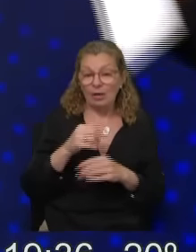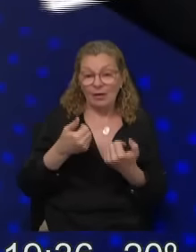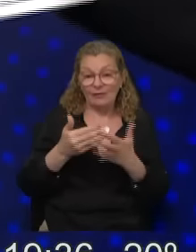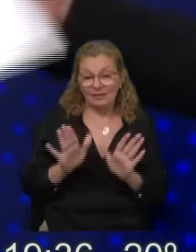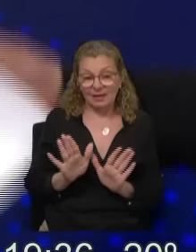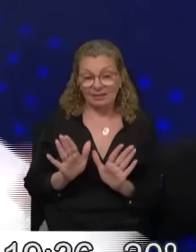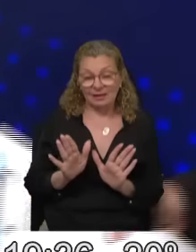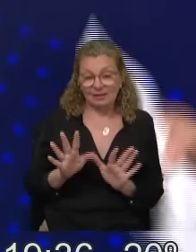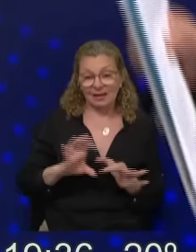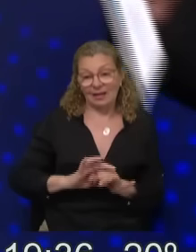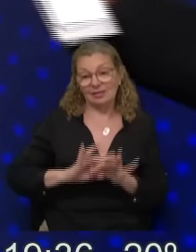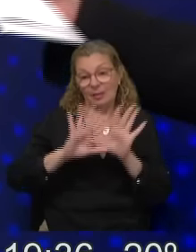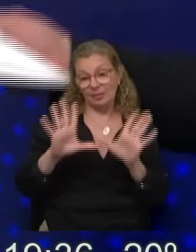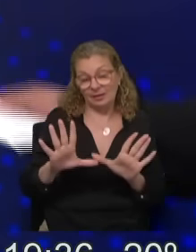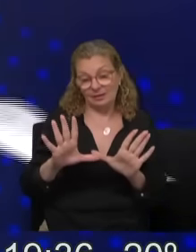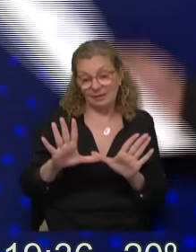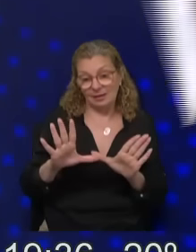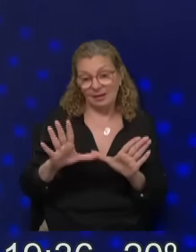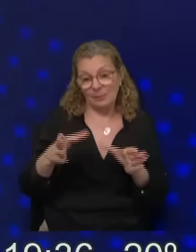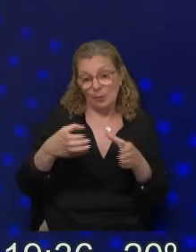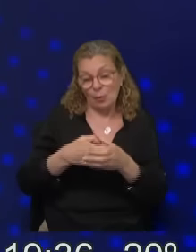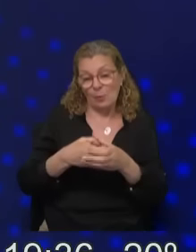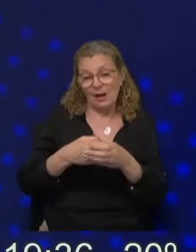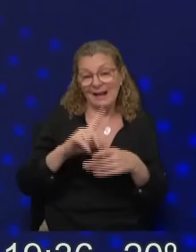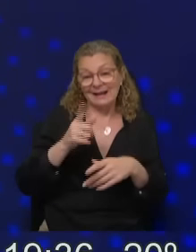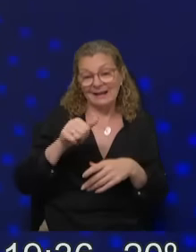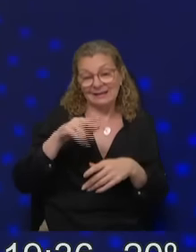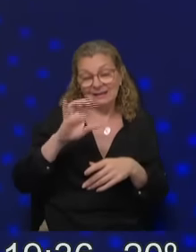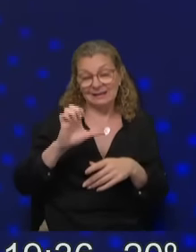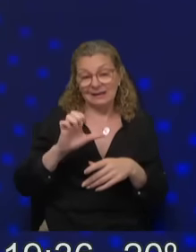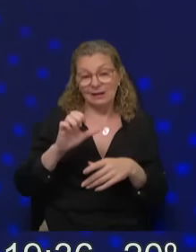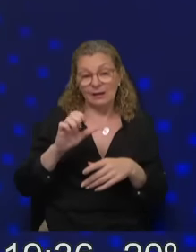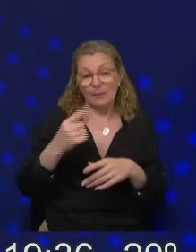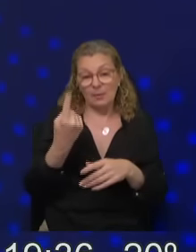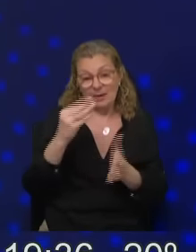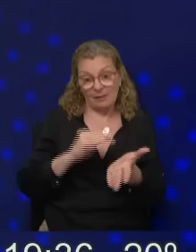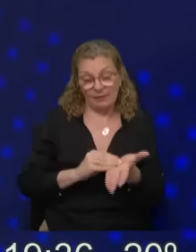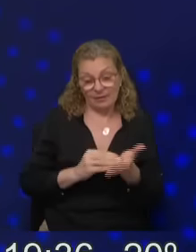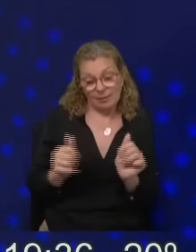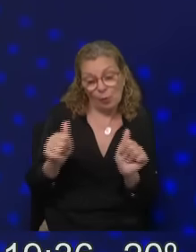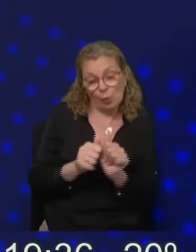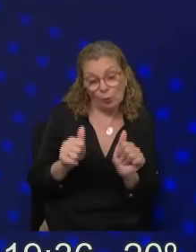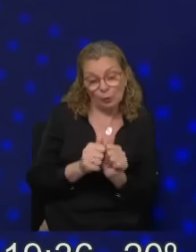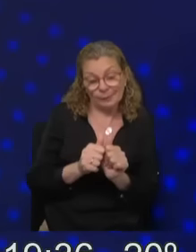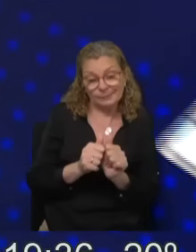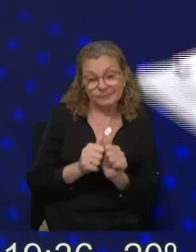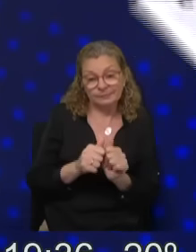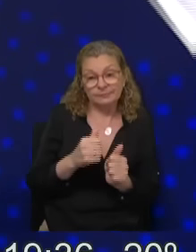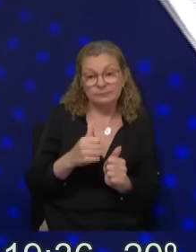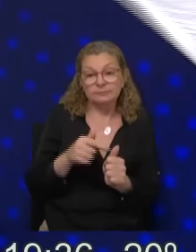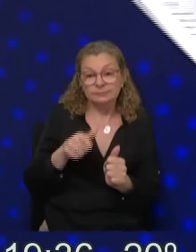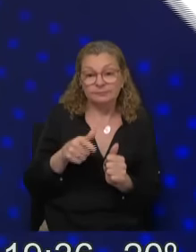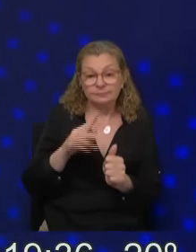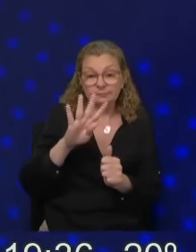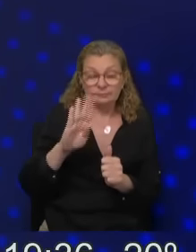cabildantes, independientes y Partido de la Gente, que allá acumulaban en el 2019 por primera vez junto al Partido Nacional,